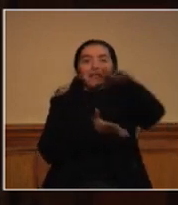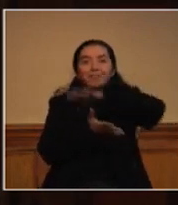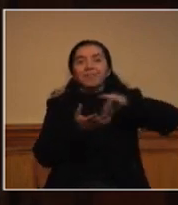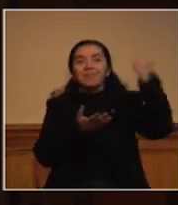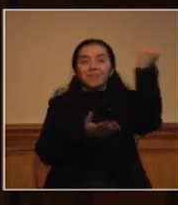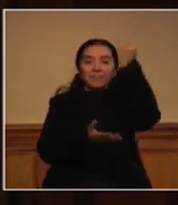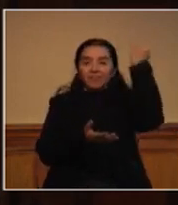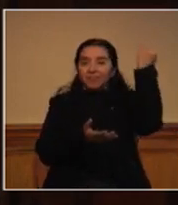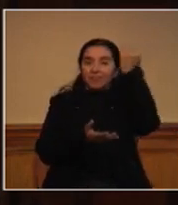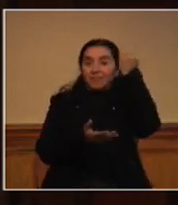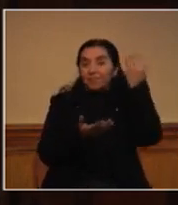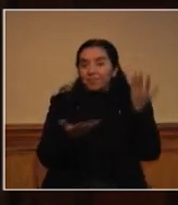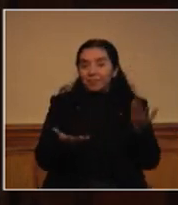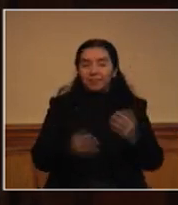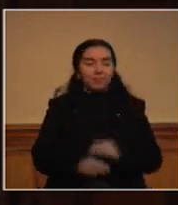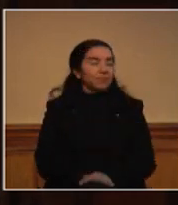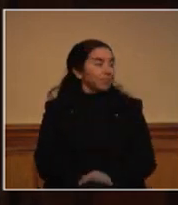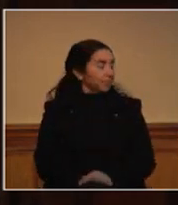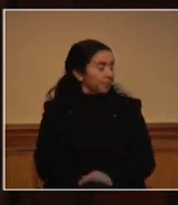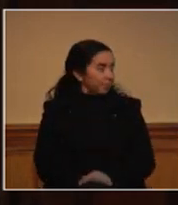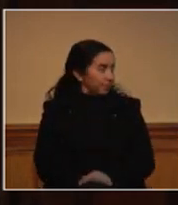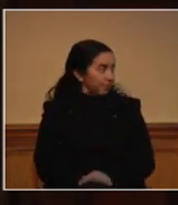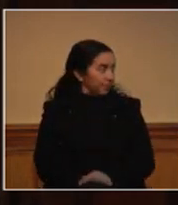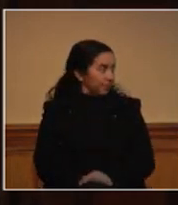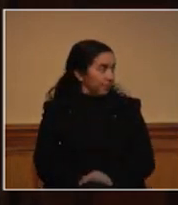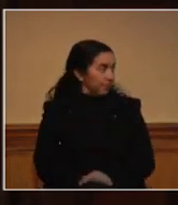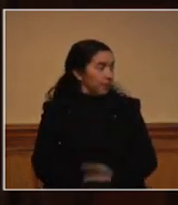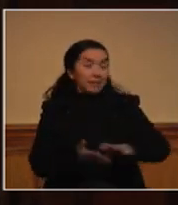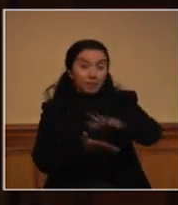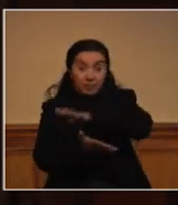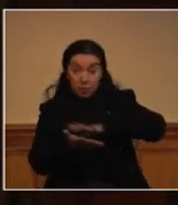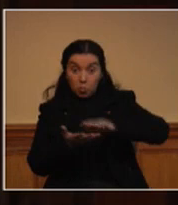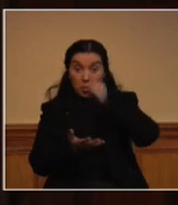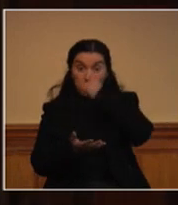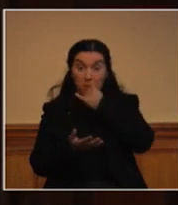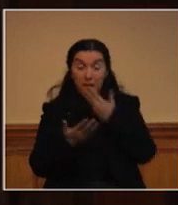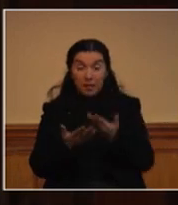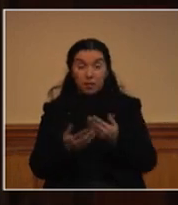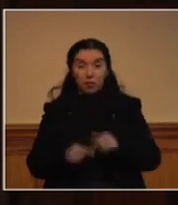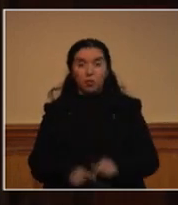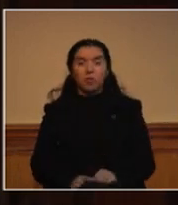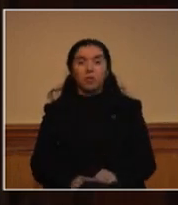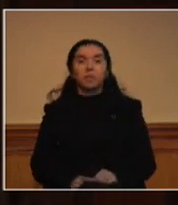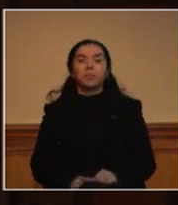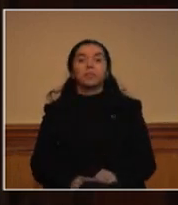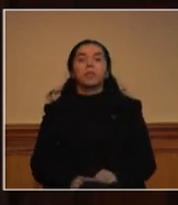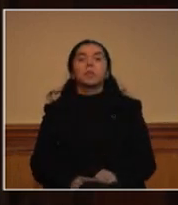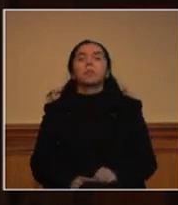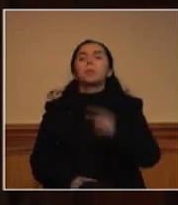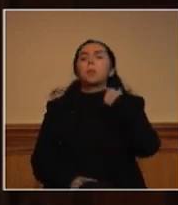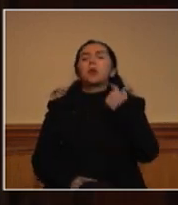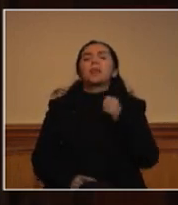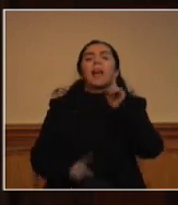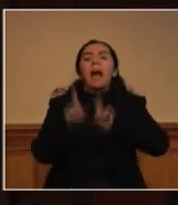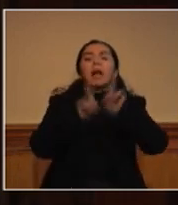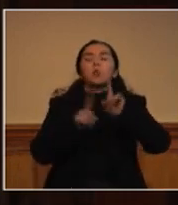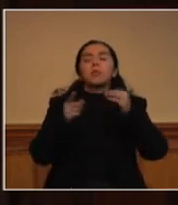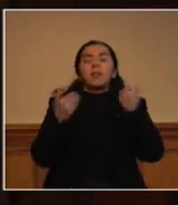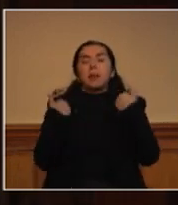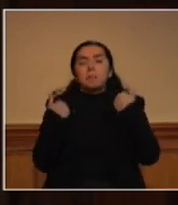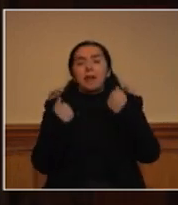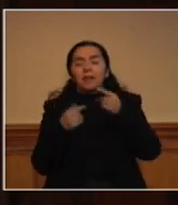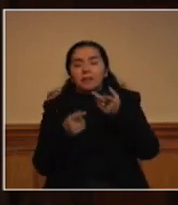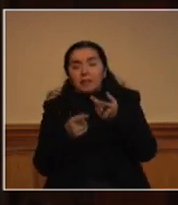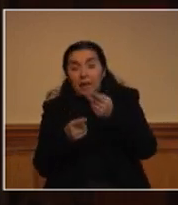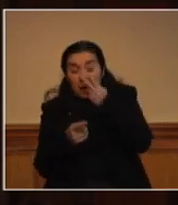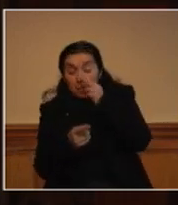donde nos puede situar en el momento a qué obedecen algunas de las prácticas que hemos visto, donde